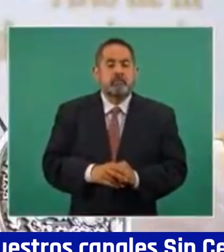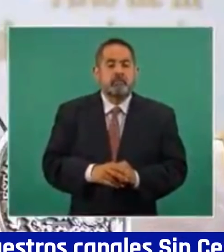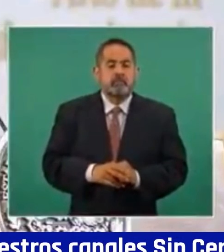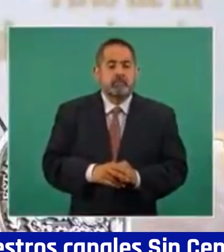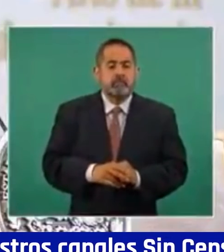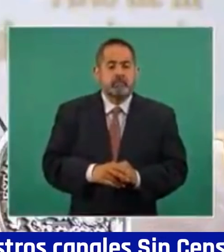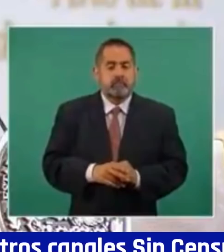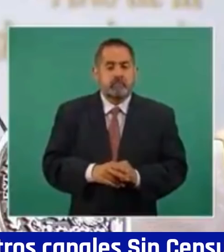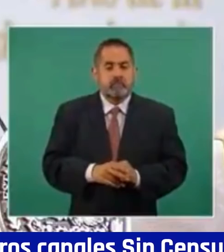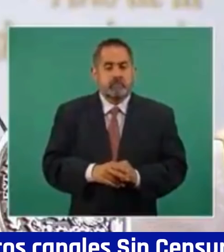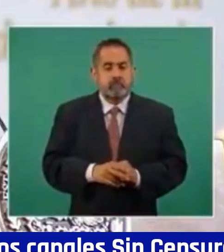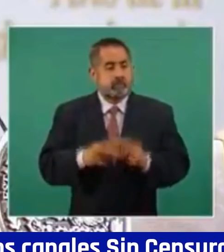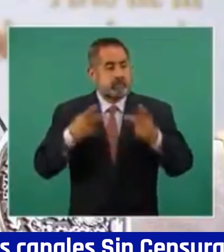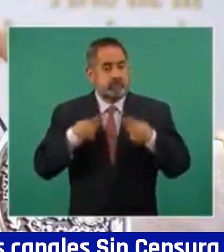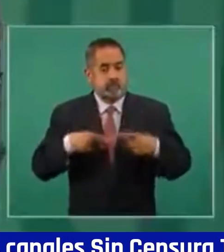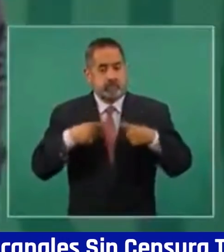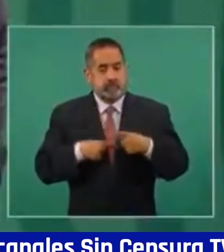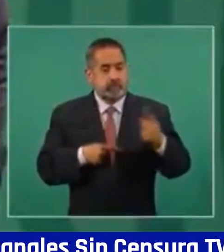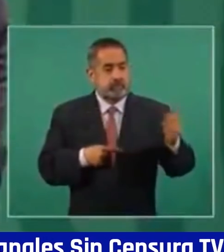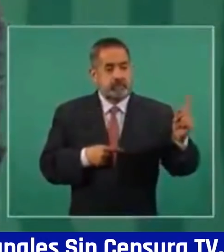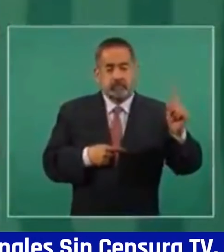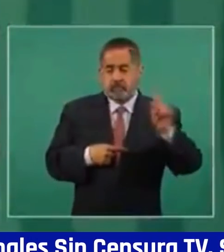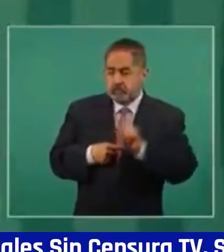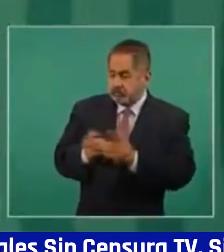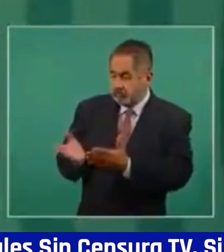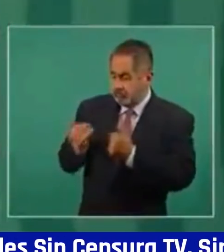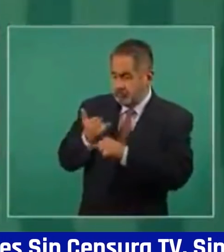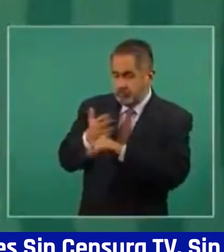mandaban del extranjero a pedir información